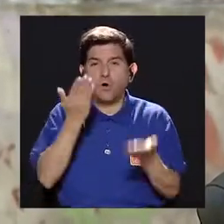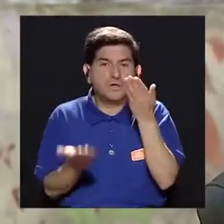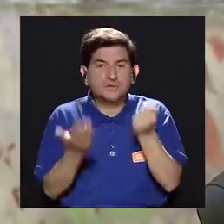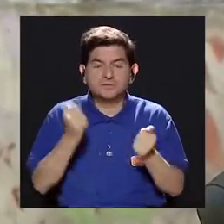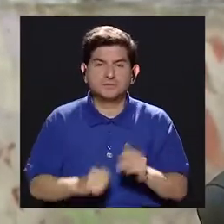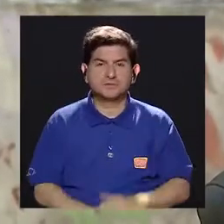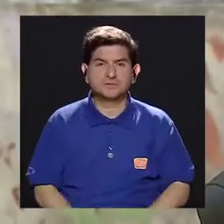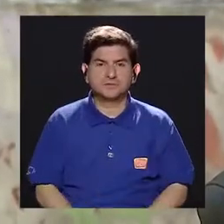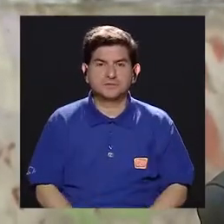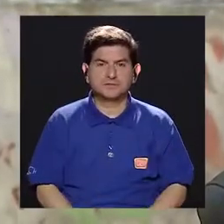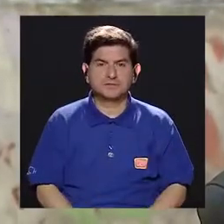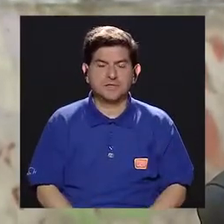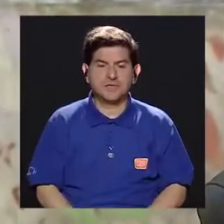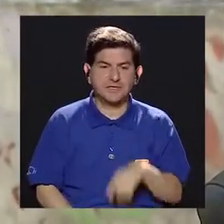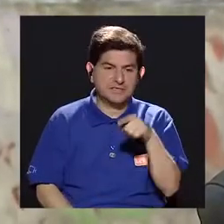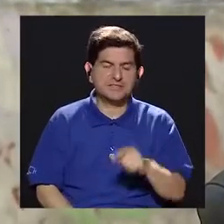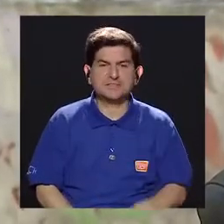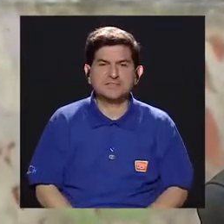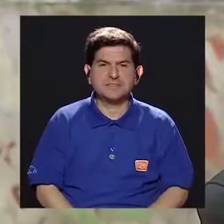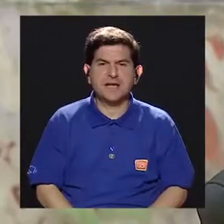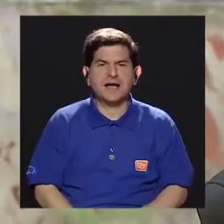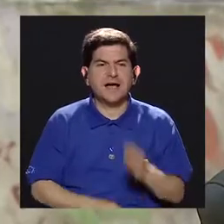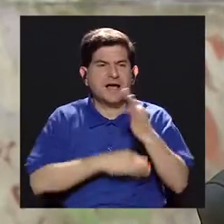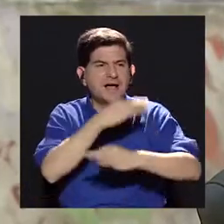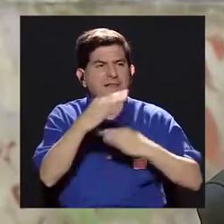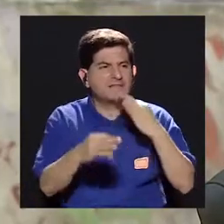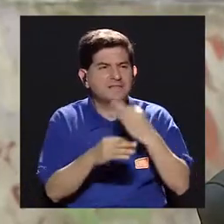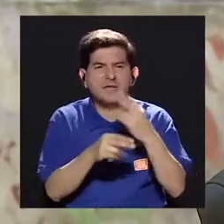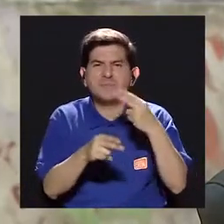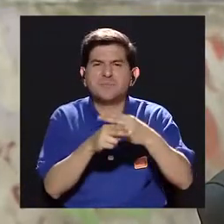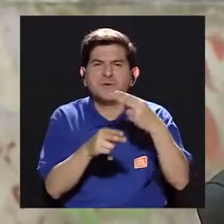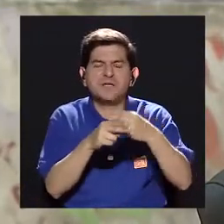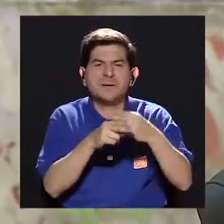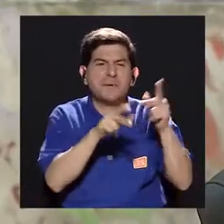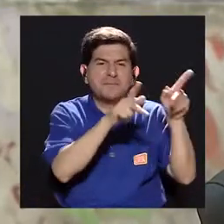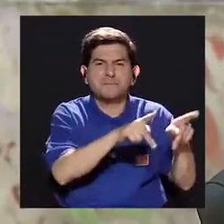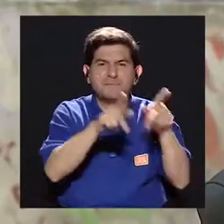hacer unas callosidades o unos, lo que les